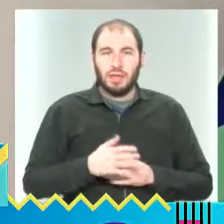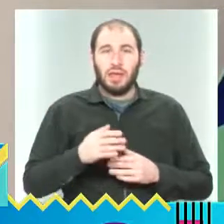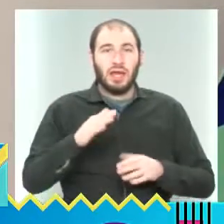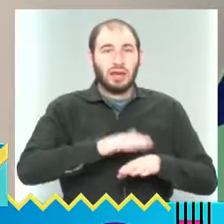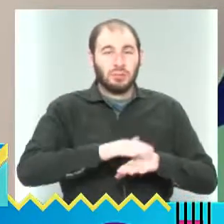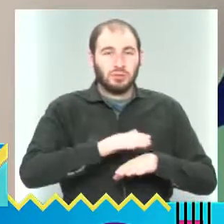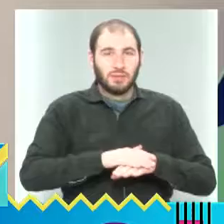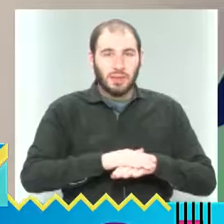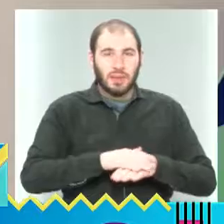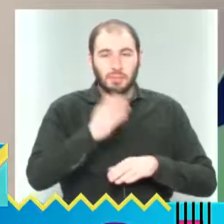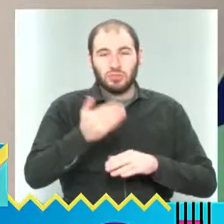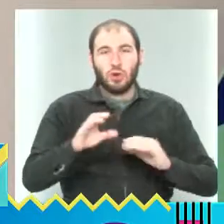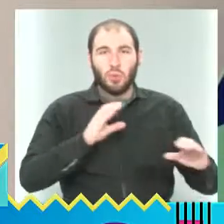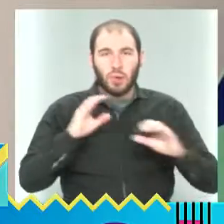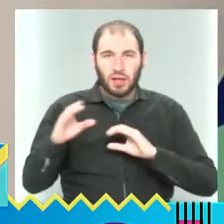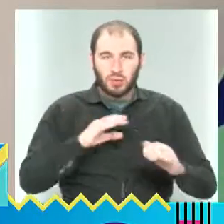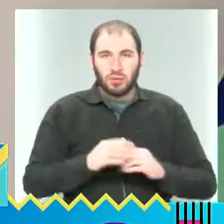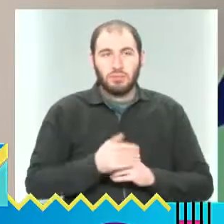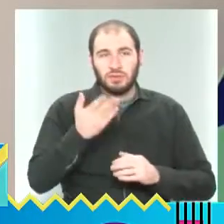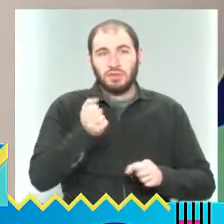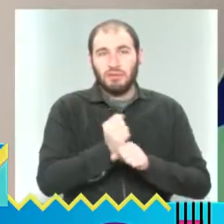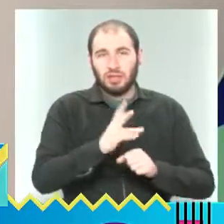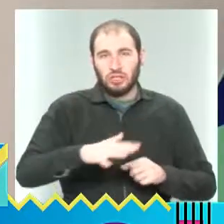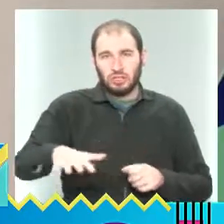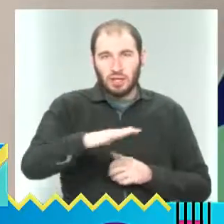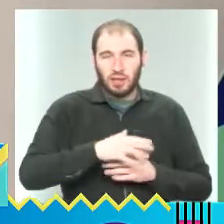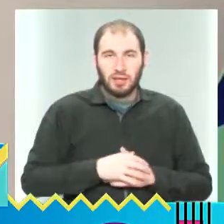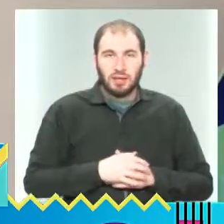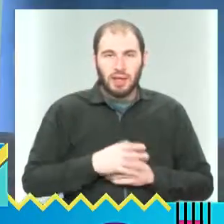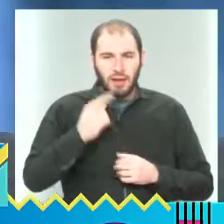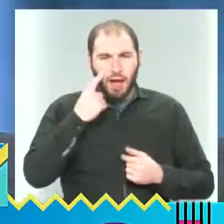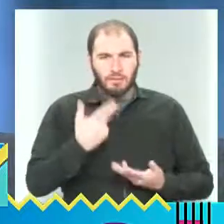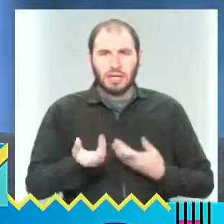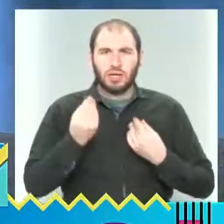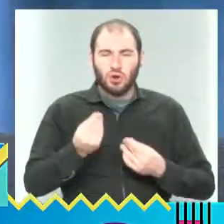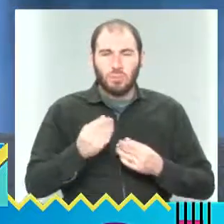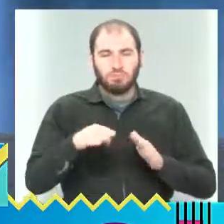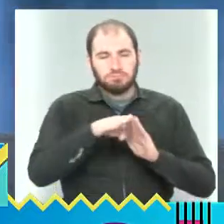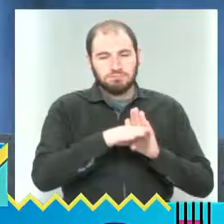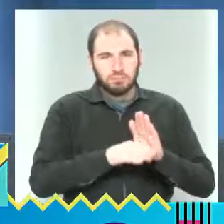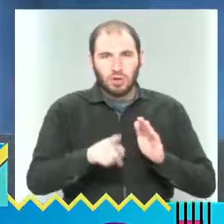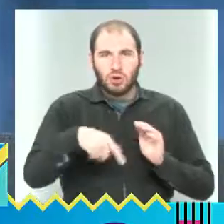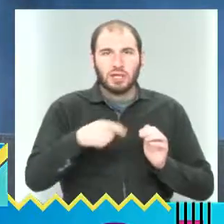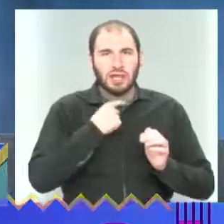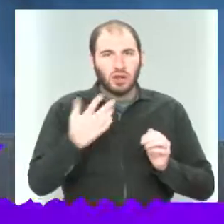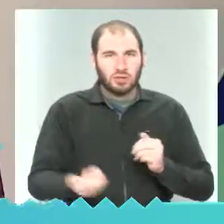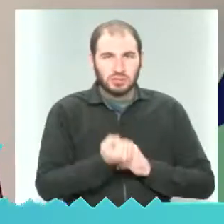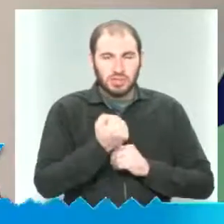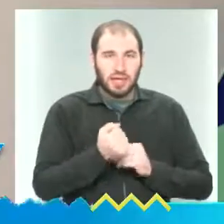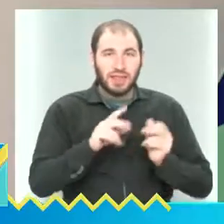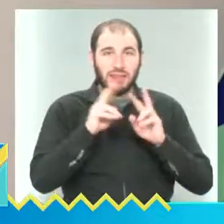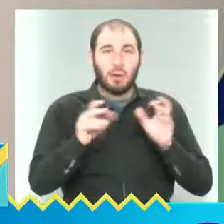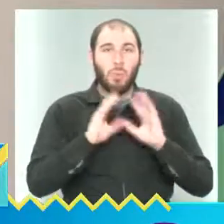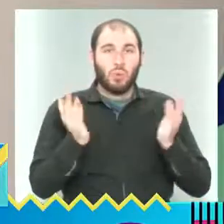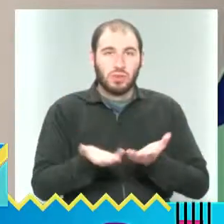papel, digamos, los comunicadores, los que trabajan en temas sociales, el ver cómo esas cosas que queremos lograr a nivel